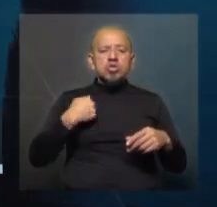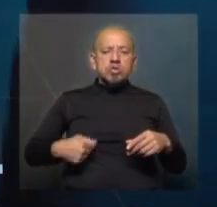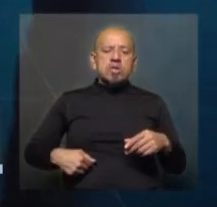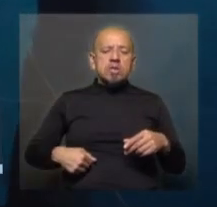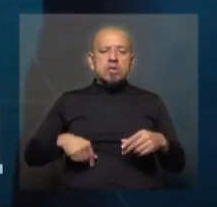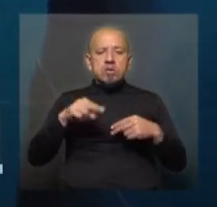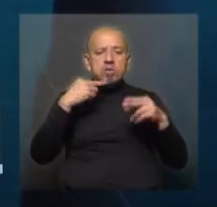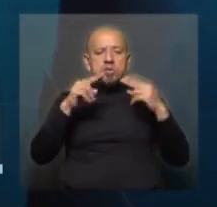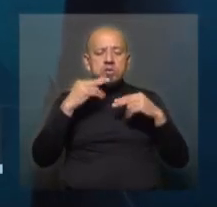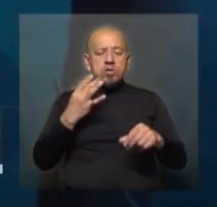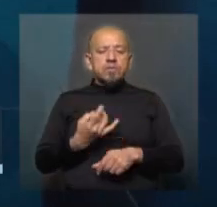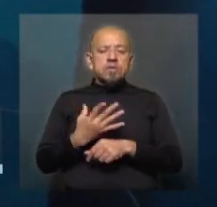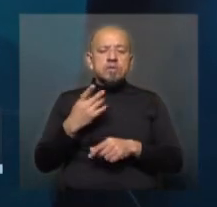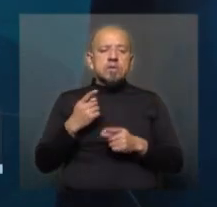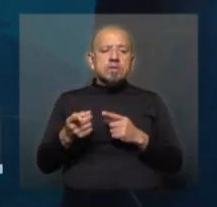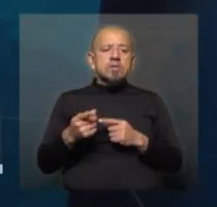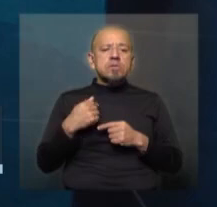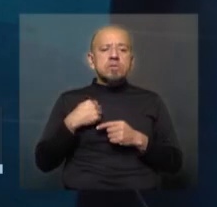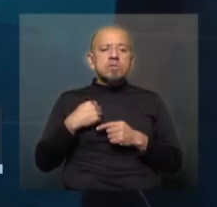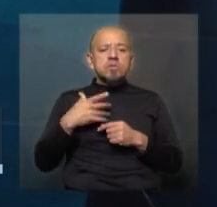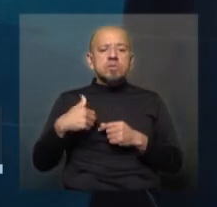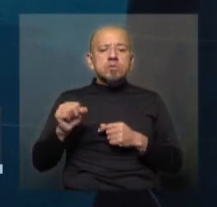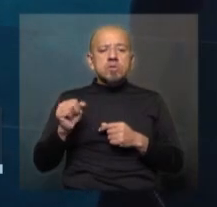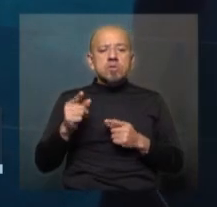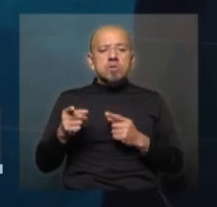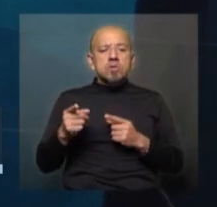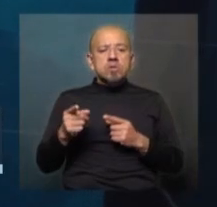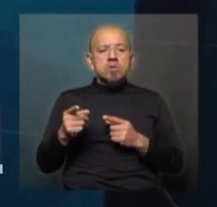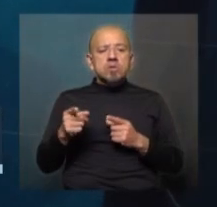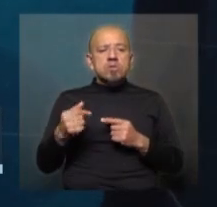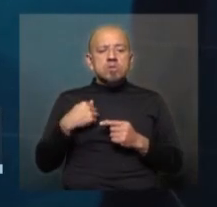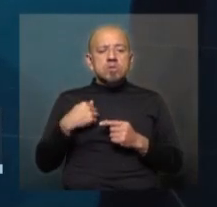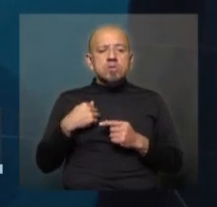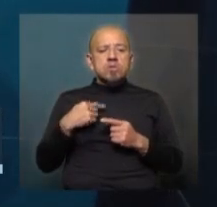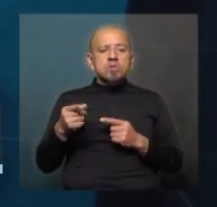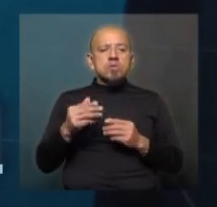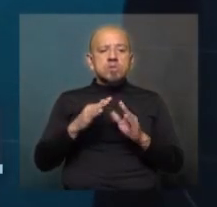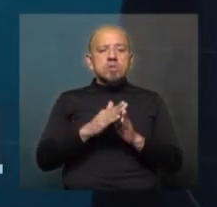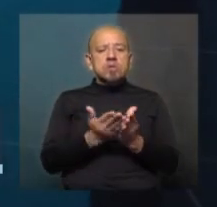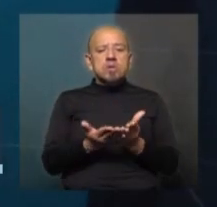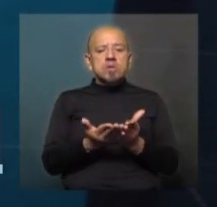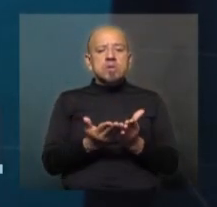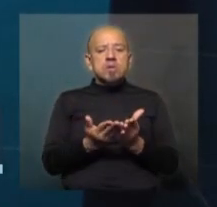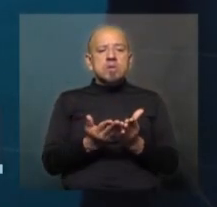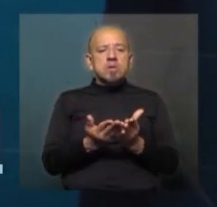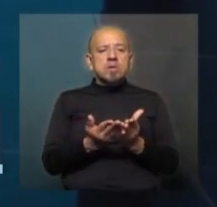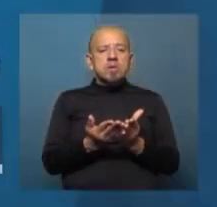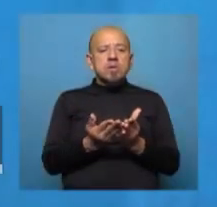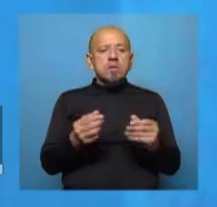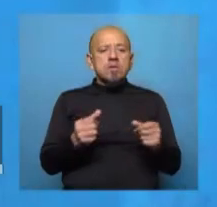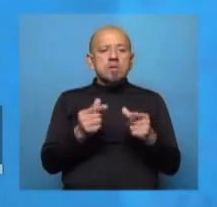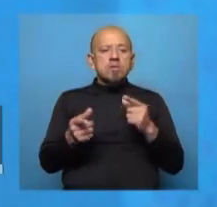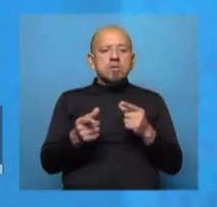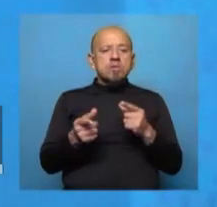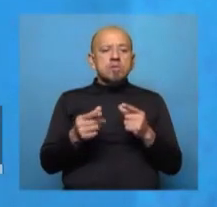el presidente tabare Vázquez yo había llevado conmigo el libro que editó el